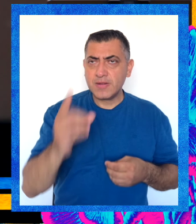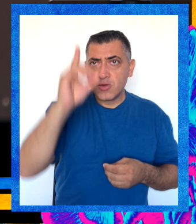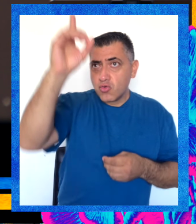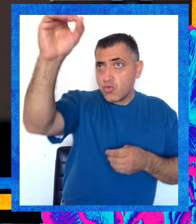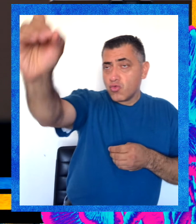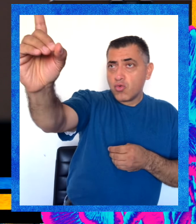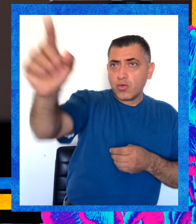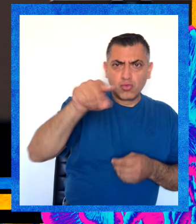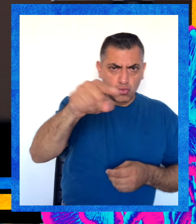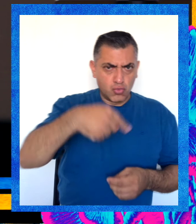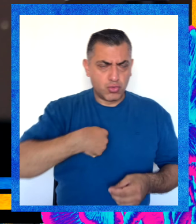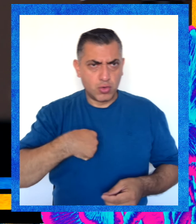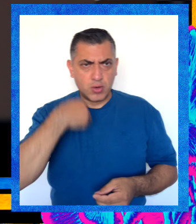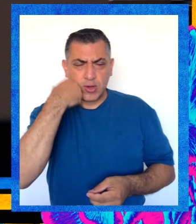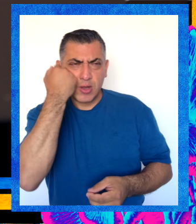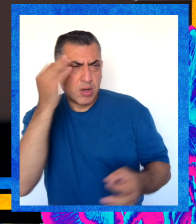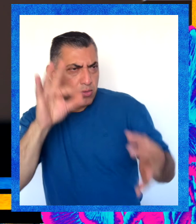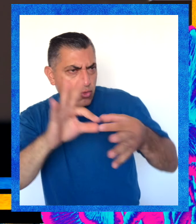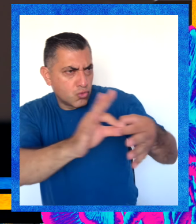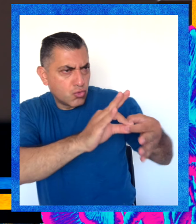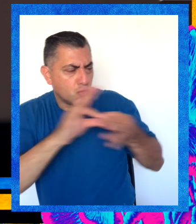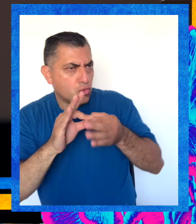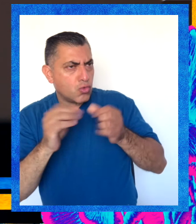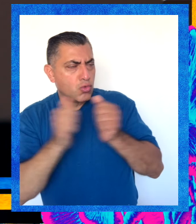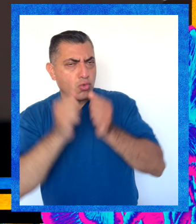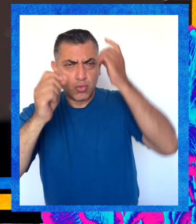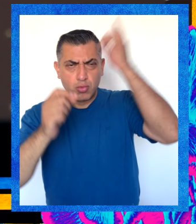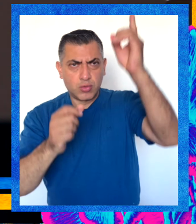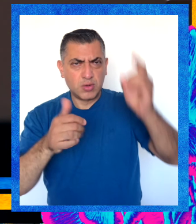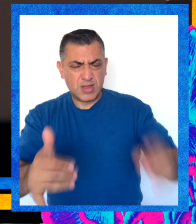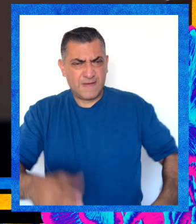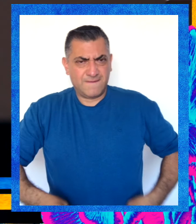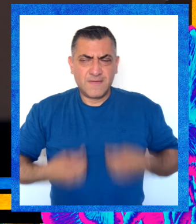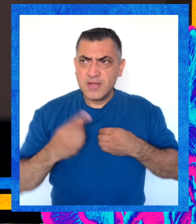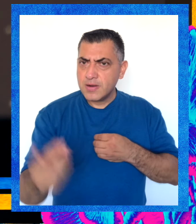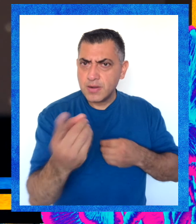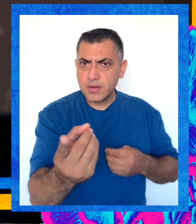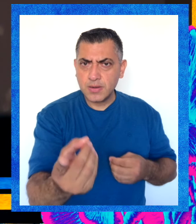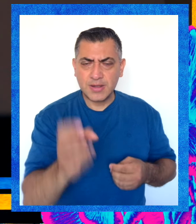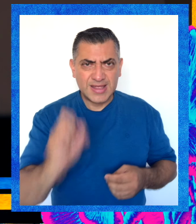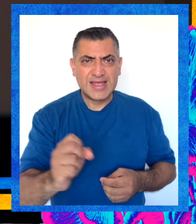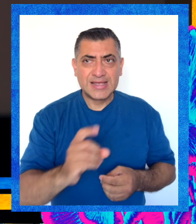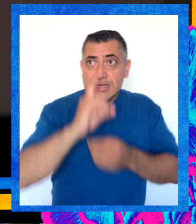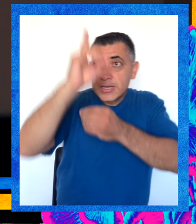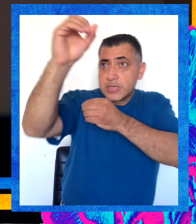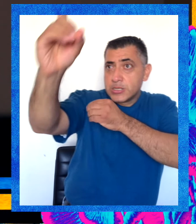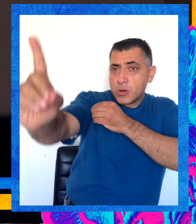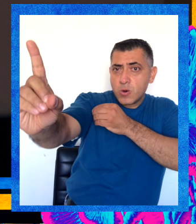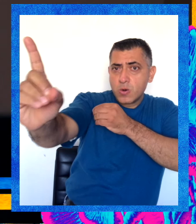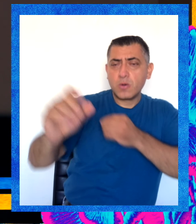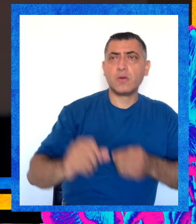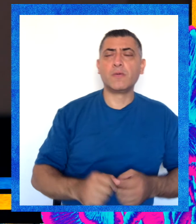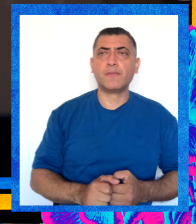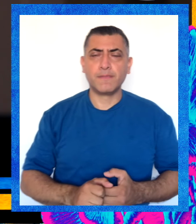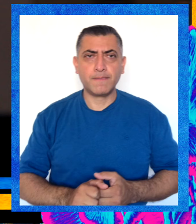el destino si tú y yo queremos tener una relación personal con dios y sobre todo vivir en la eternidad ese sería el destino